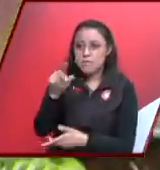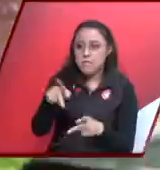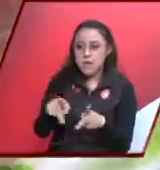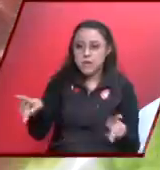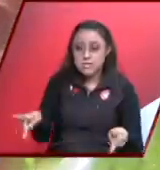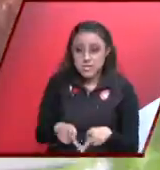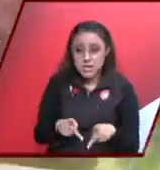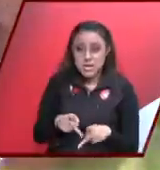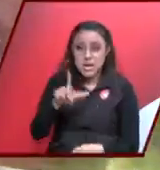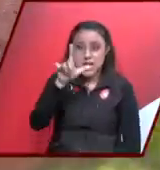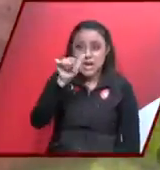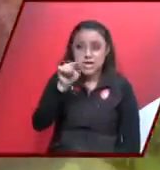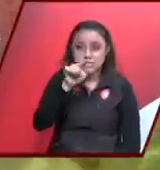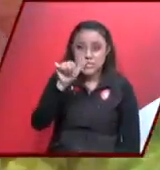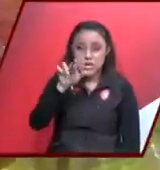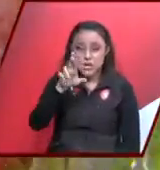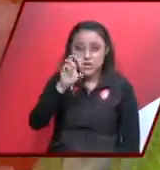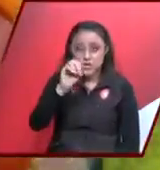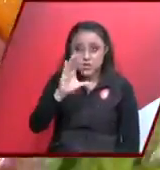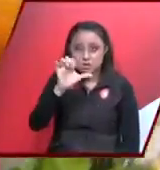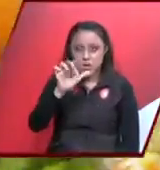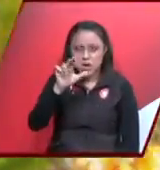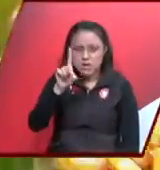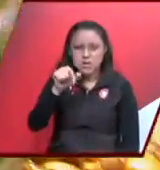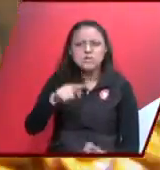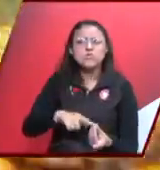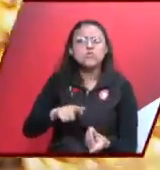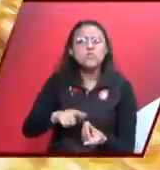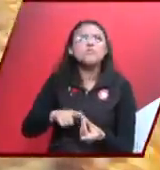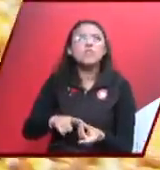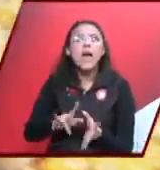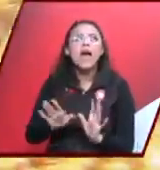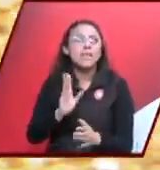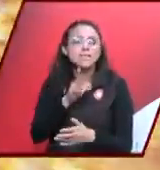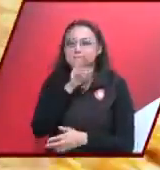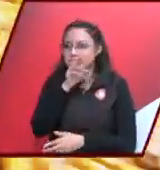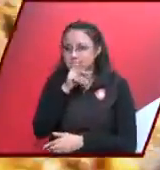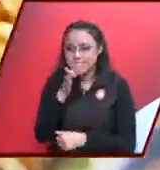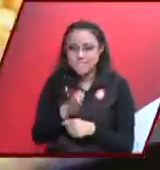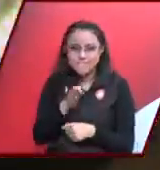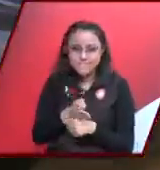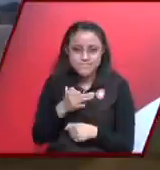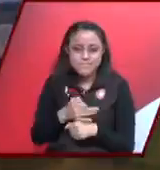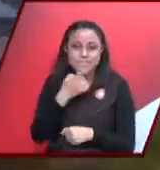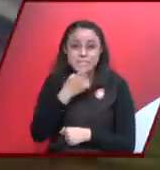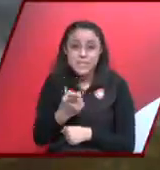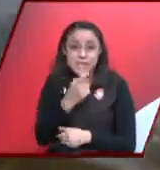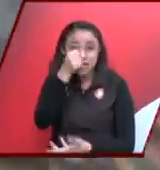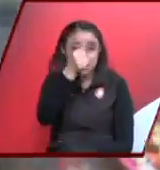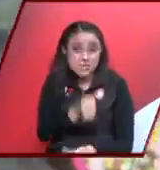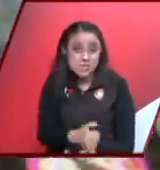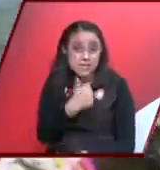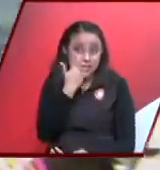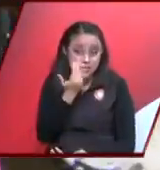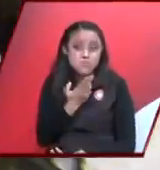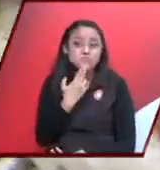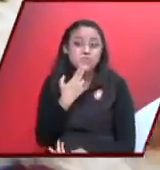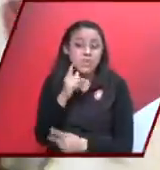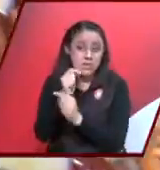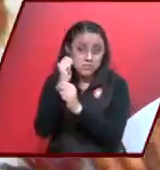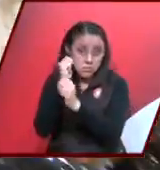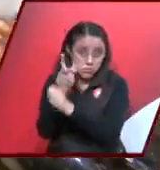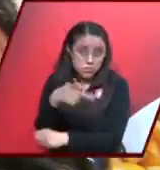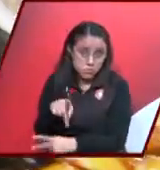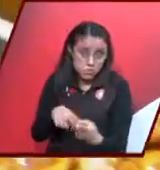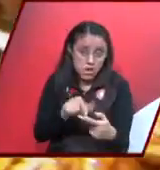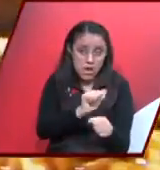nosotros, la gente estaba preguntando ahorita en el Facebook Live, ¿dónde está? ¿Dónde está? No se preocupen, en redes de A Quien Corresponda les vamos a poner si se quieren ir en transporte público, si quieren